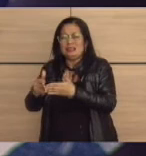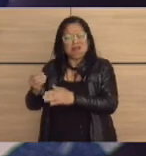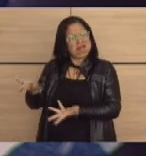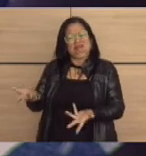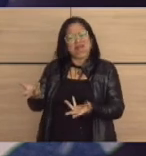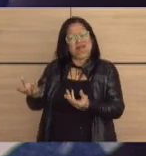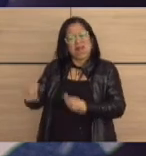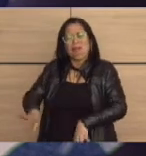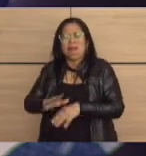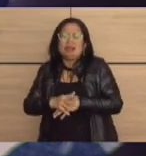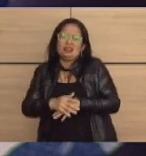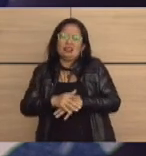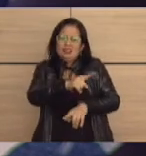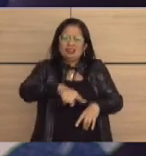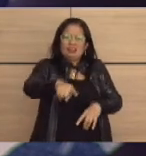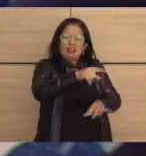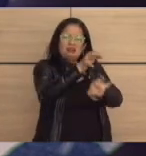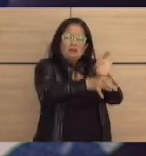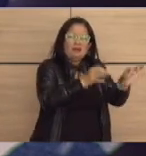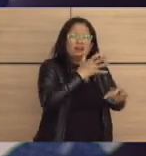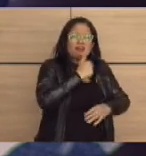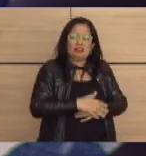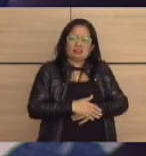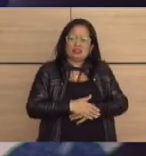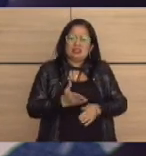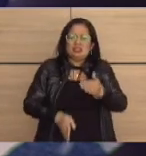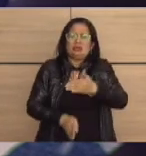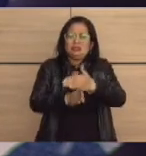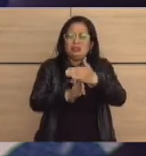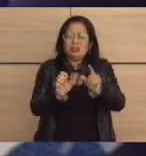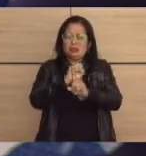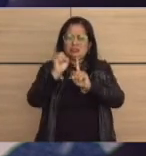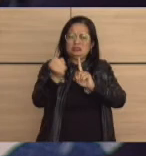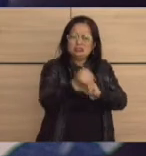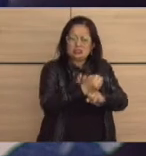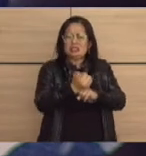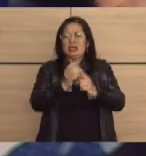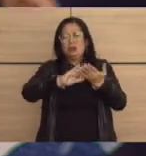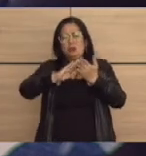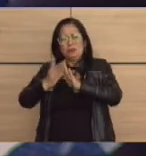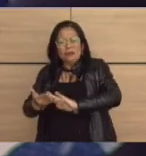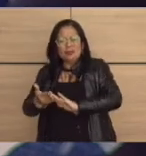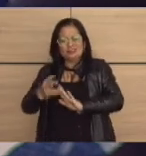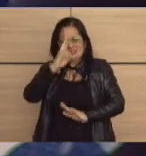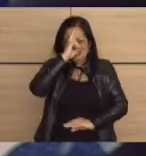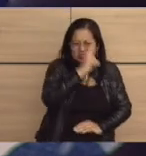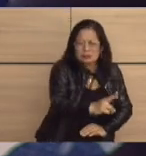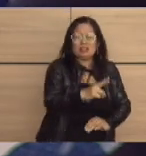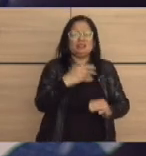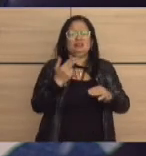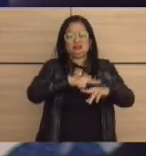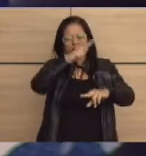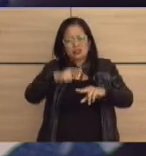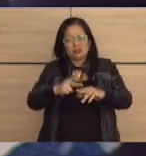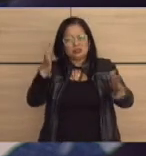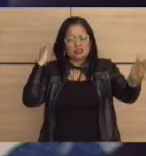que el paso a una sociedad más austera y a una sociedad más equilibrada, un respeto más profundo por la naturaleza y